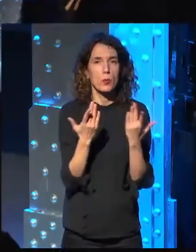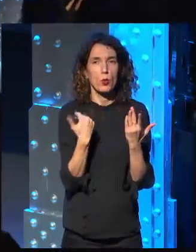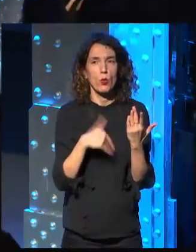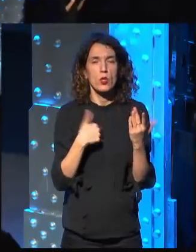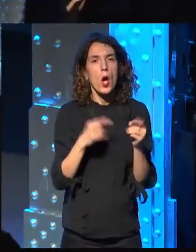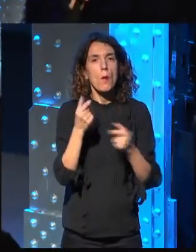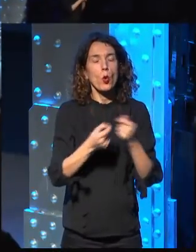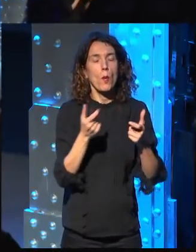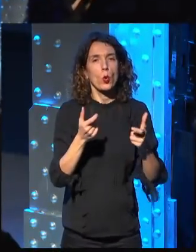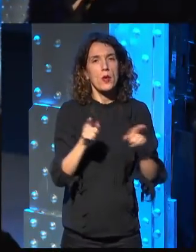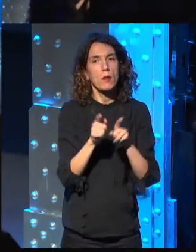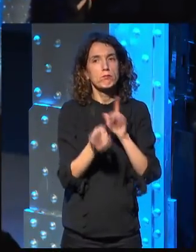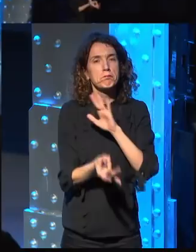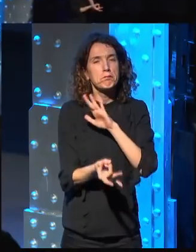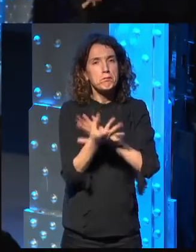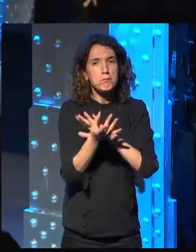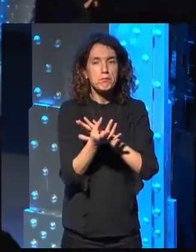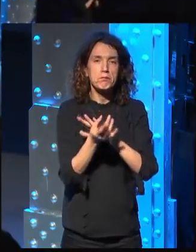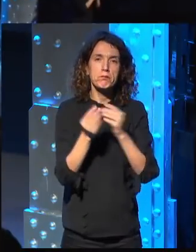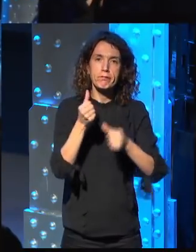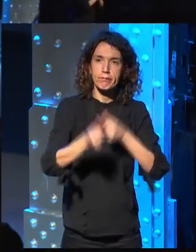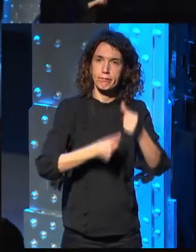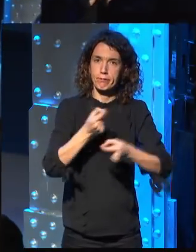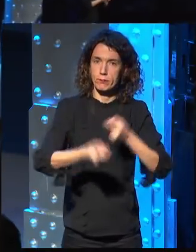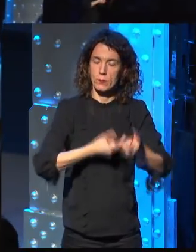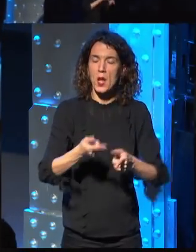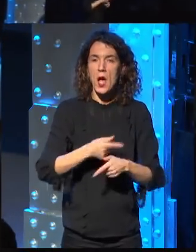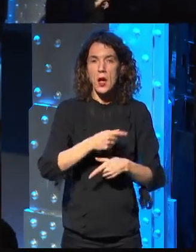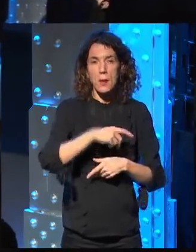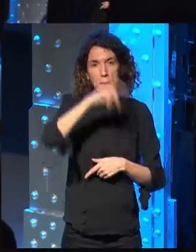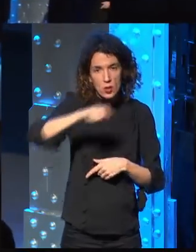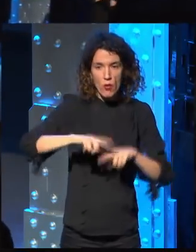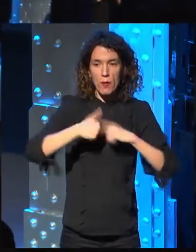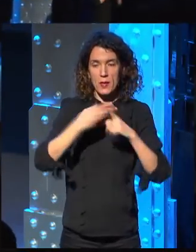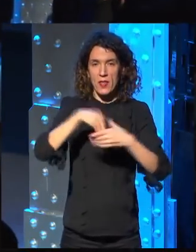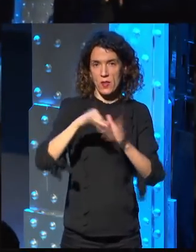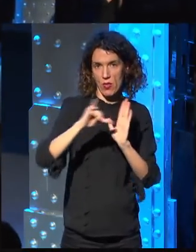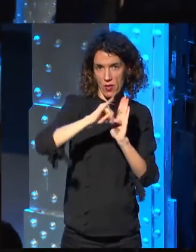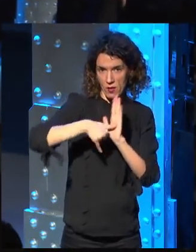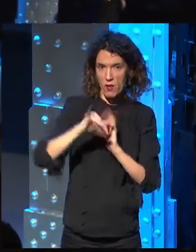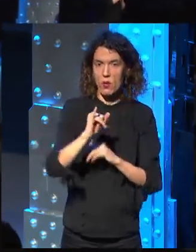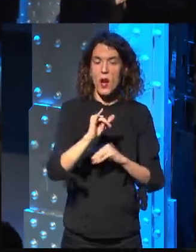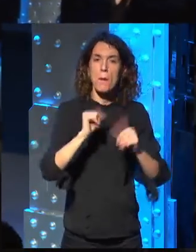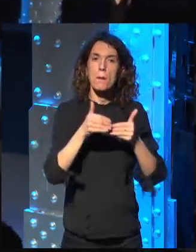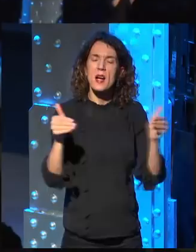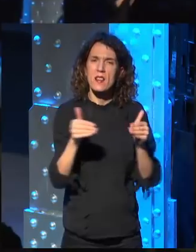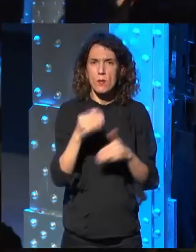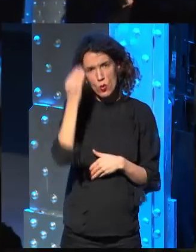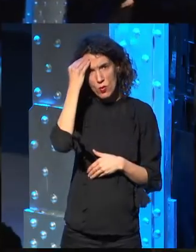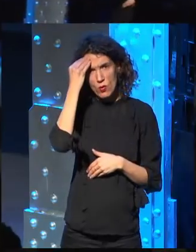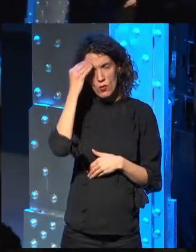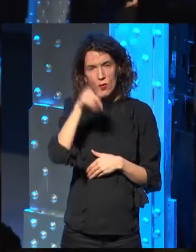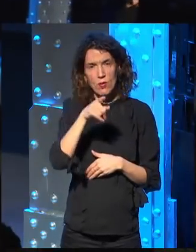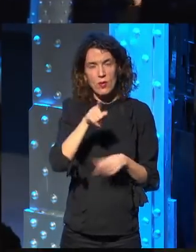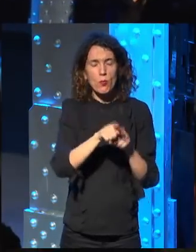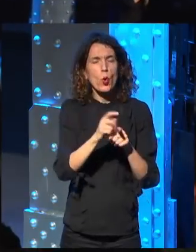iba cobrando forma, ¿no? Entonces yo, al principio, hay personas aquí de mi familia, muy cercanas, al principio estaban como, hacían